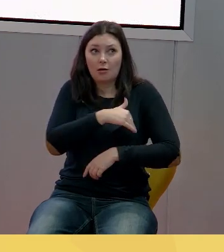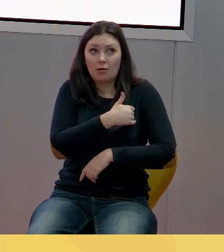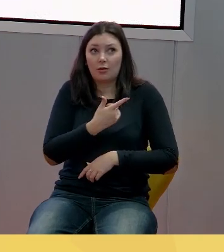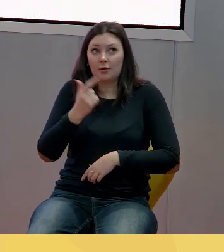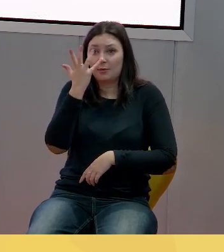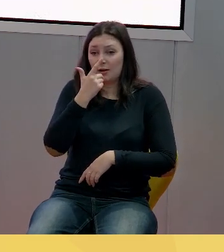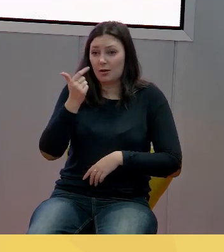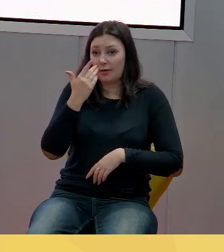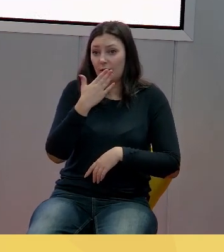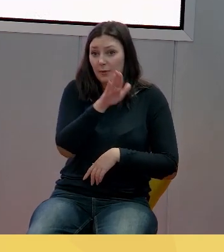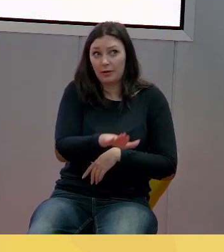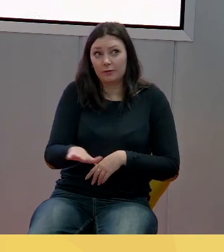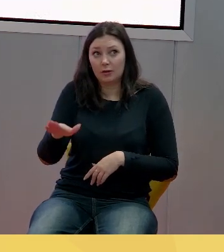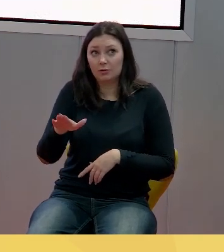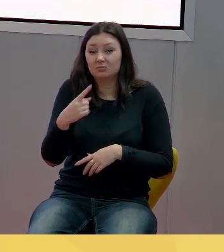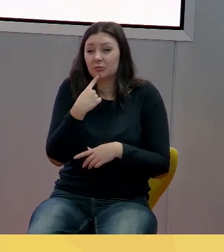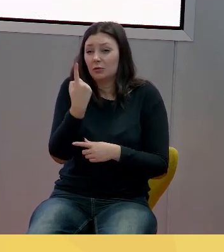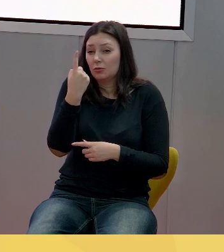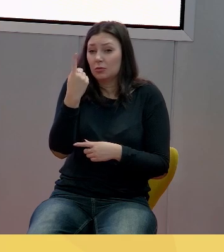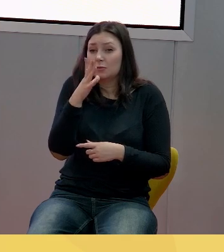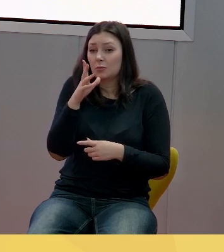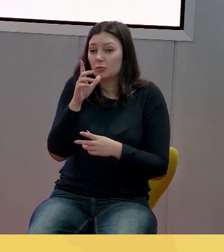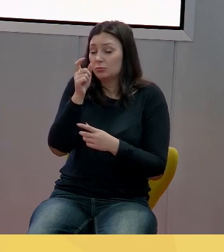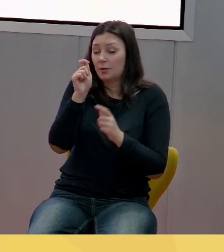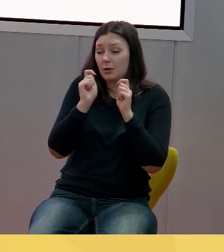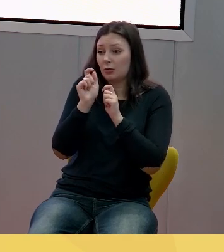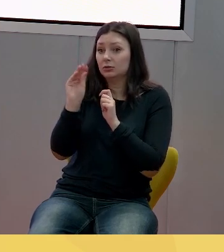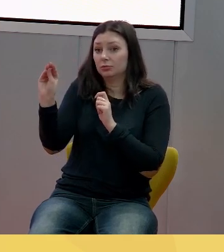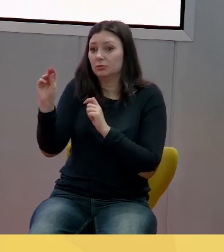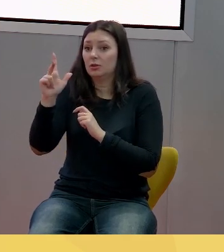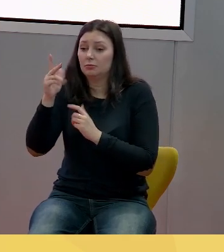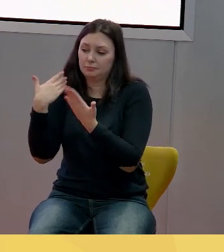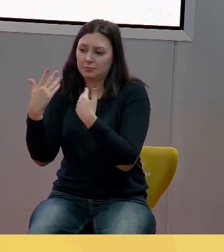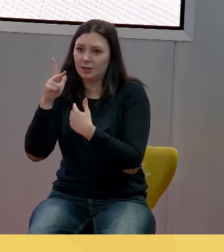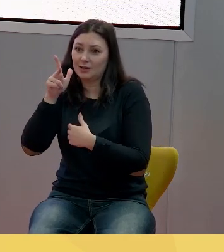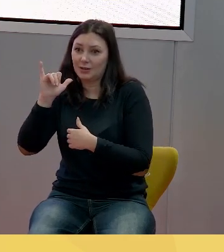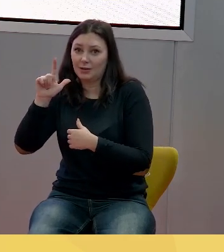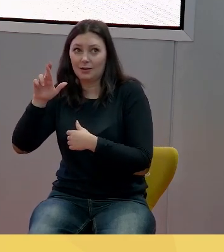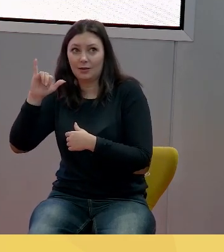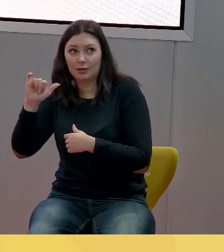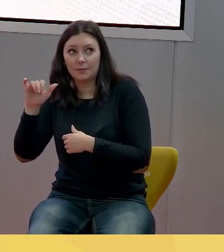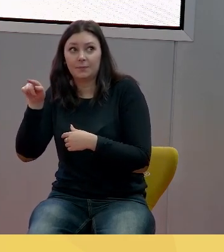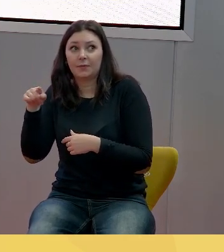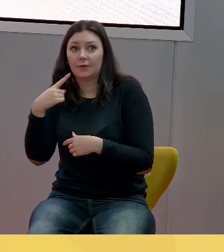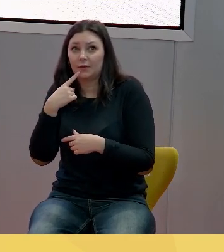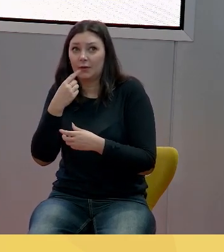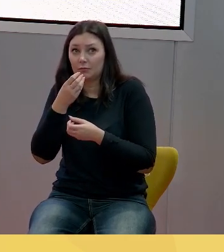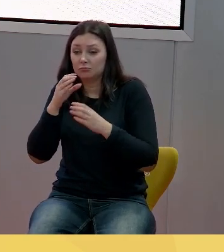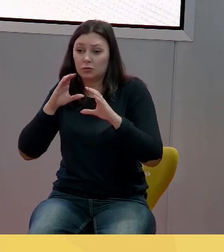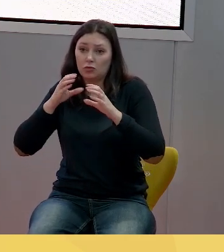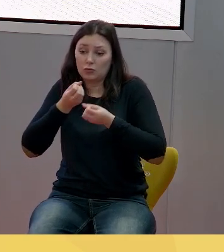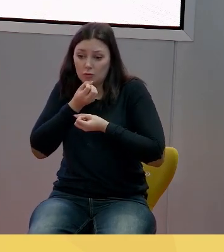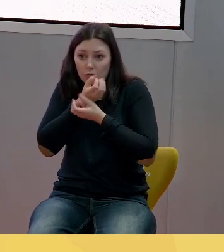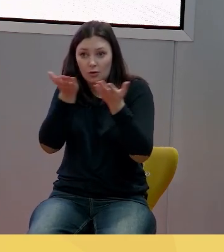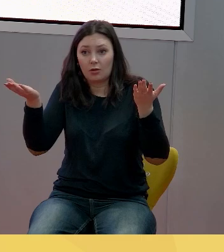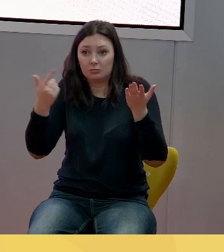solo dijo algo porque una periodista entrevistó a Hilary Kass y le insistió a la Academia Americana de Pediatría. Emitieron un comunicado muy breve en el